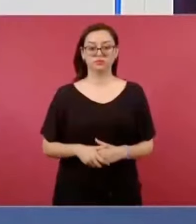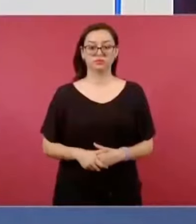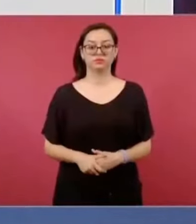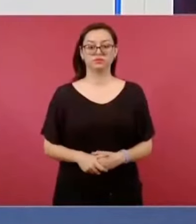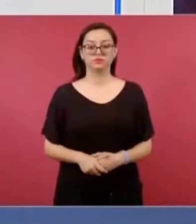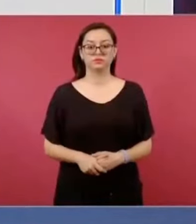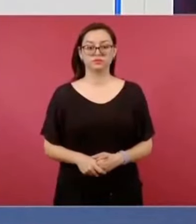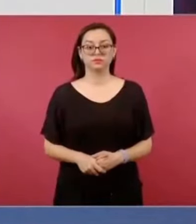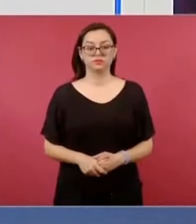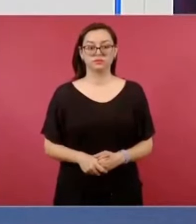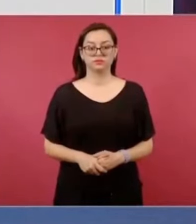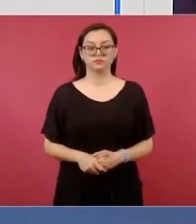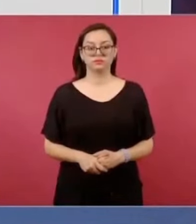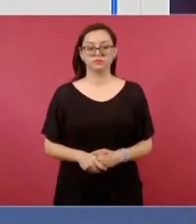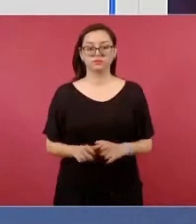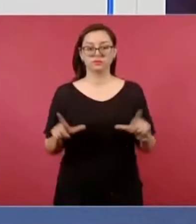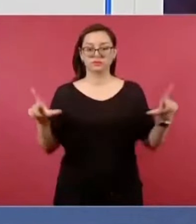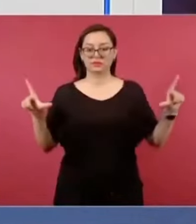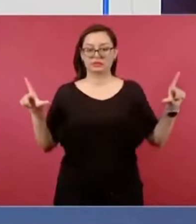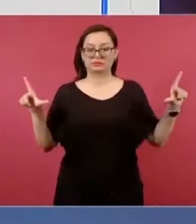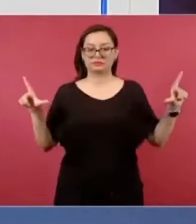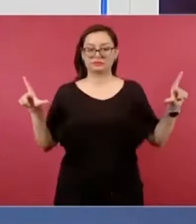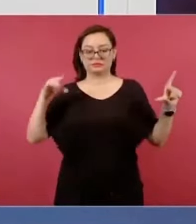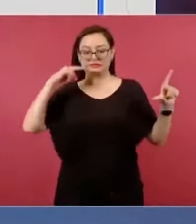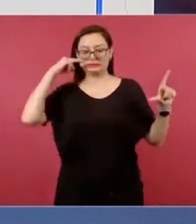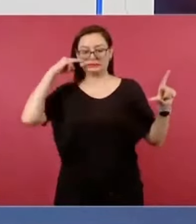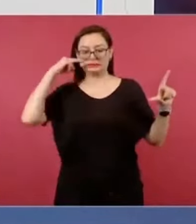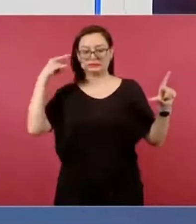Es que aquí ya se me borró aquí.